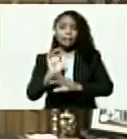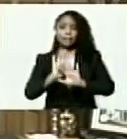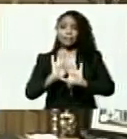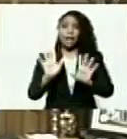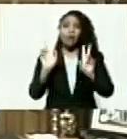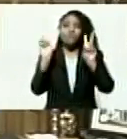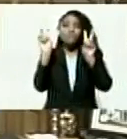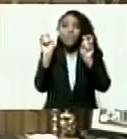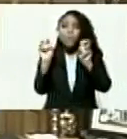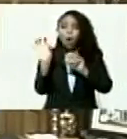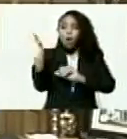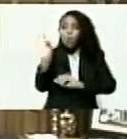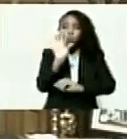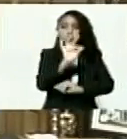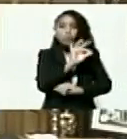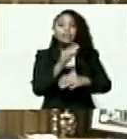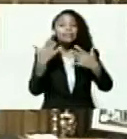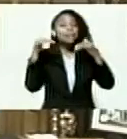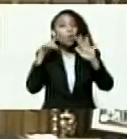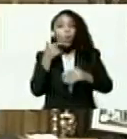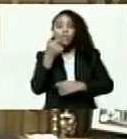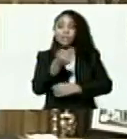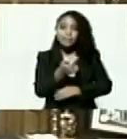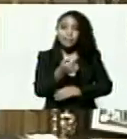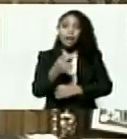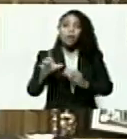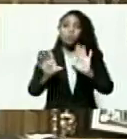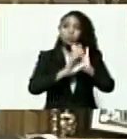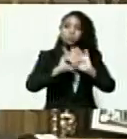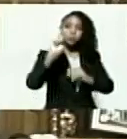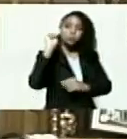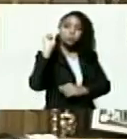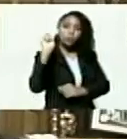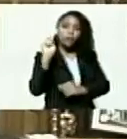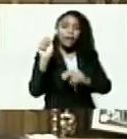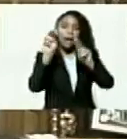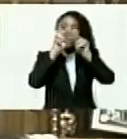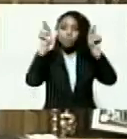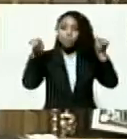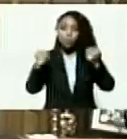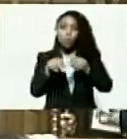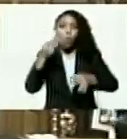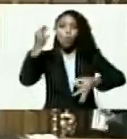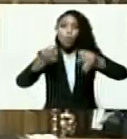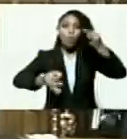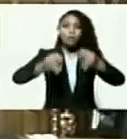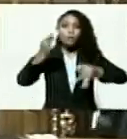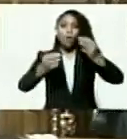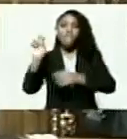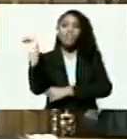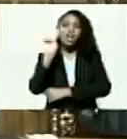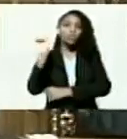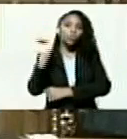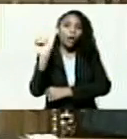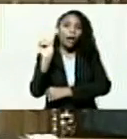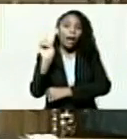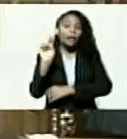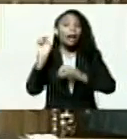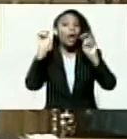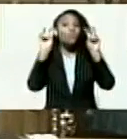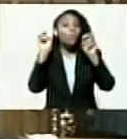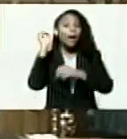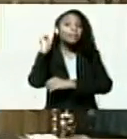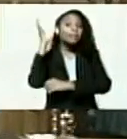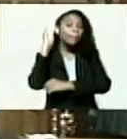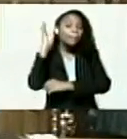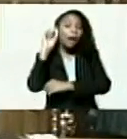sido elegido según lo establece nuestra Constitución y el marco jurídico venezolano, y que la nueva Asamblea